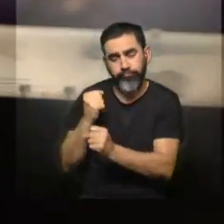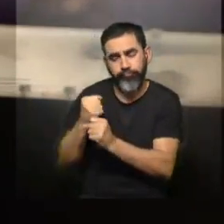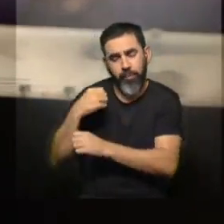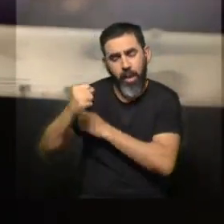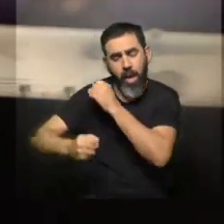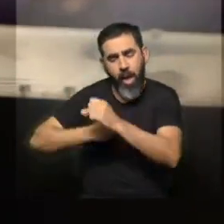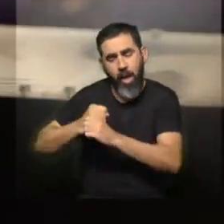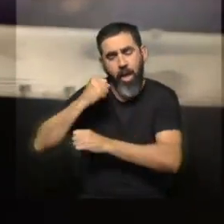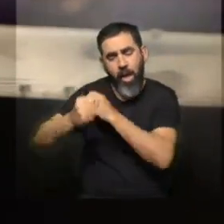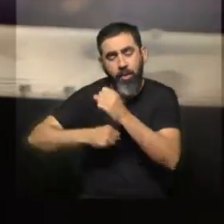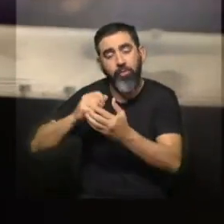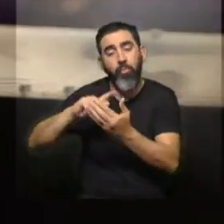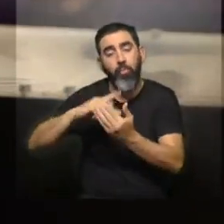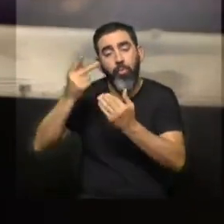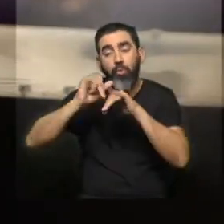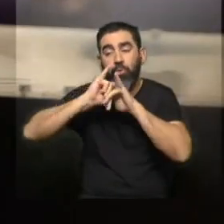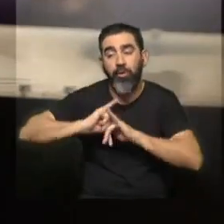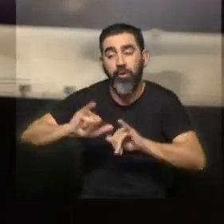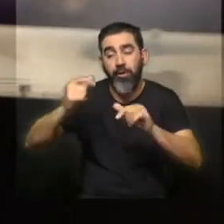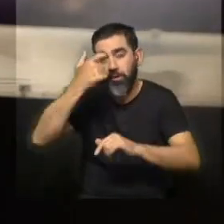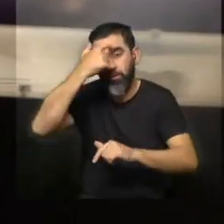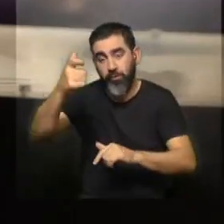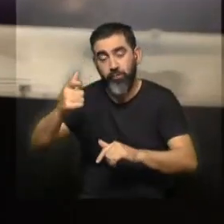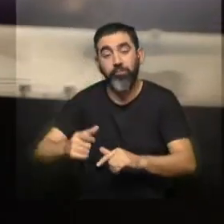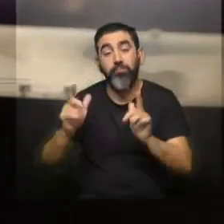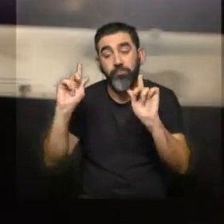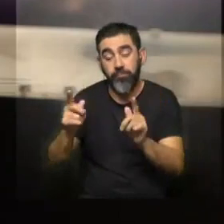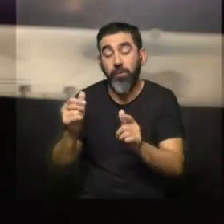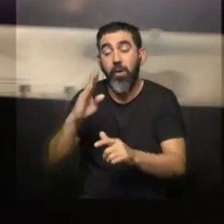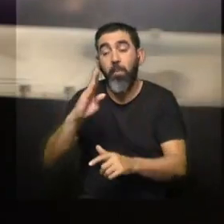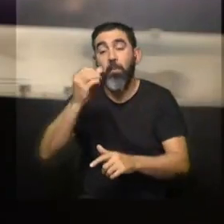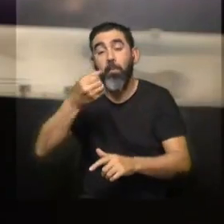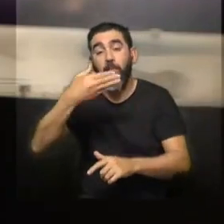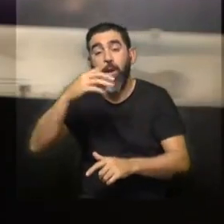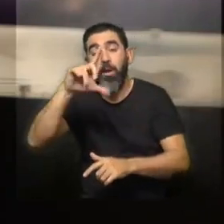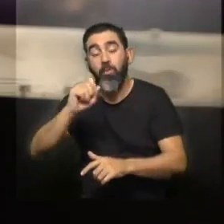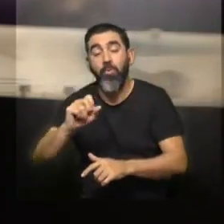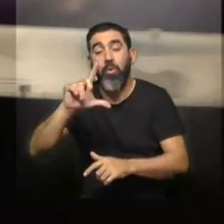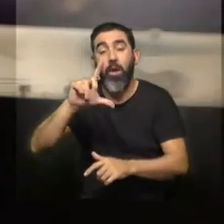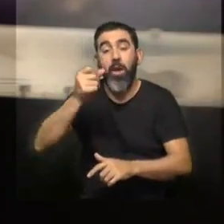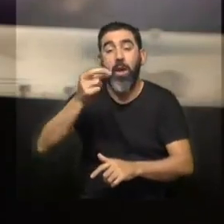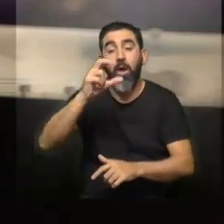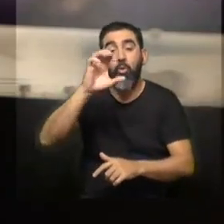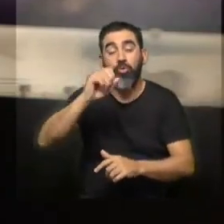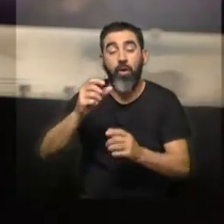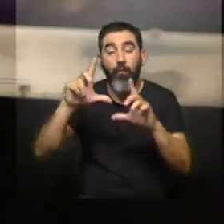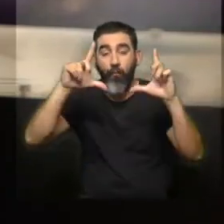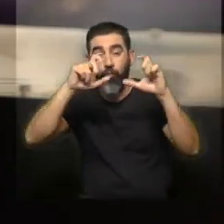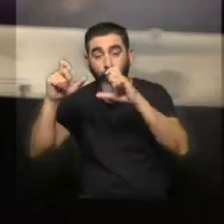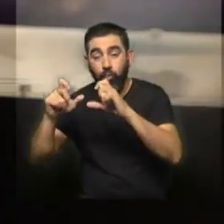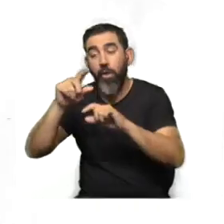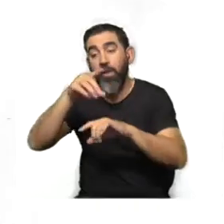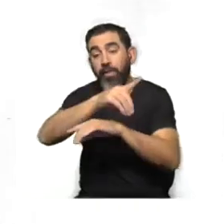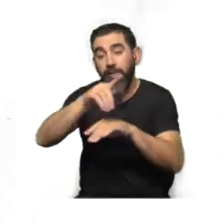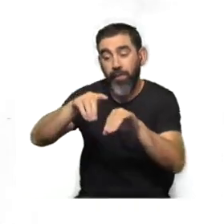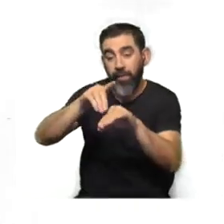años en proyectos de divulgación científica, que junto con Pablo La Rosa, el fotógrafo, y Fidel Esclavo, el